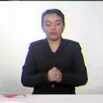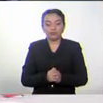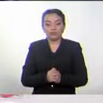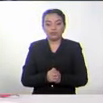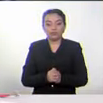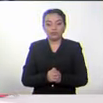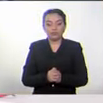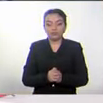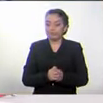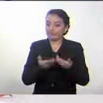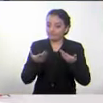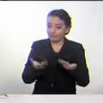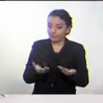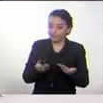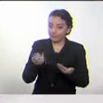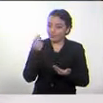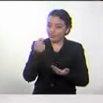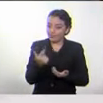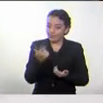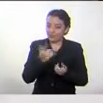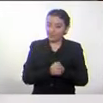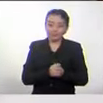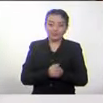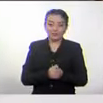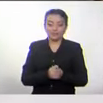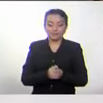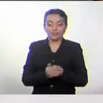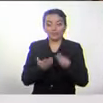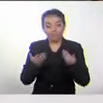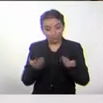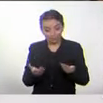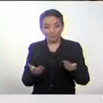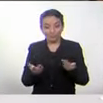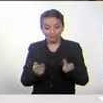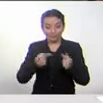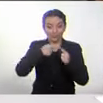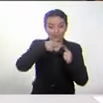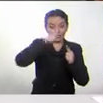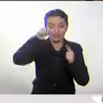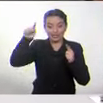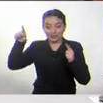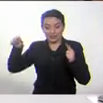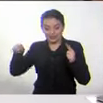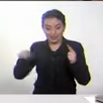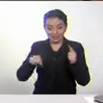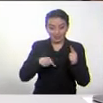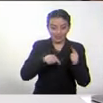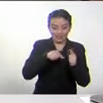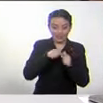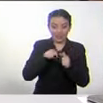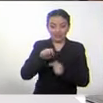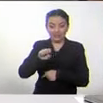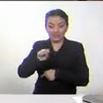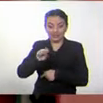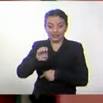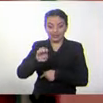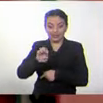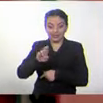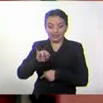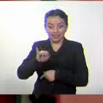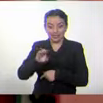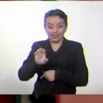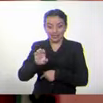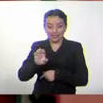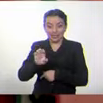¿Te pareció sencillo armar el circuito en serie? Muy bien, el circuito en paralelo no es tan complicado, así que